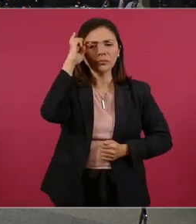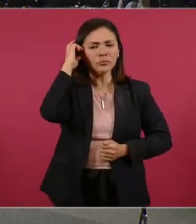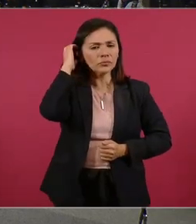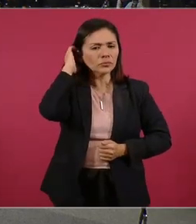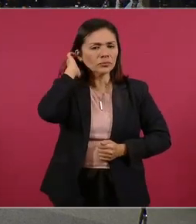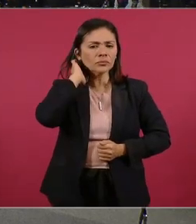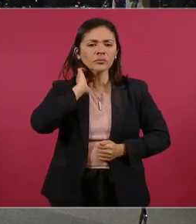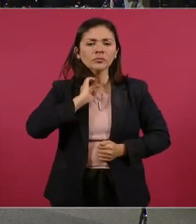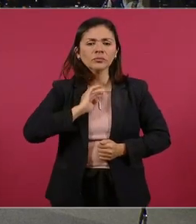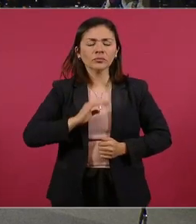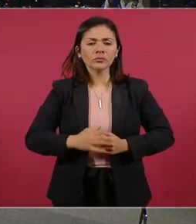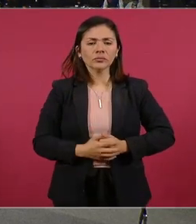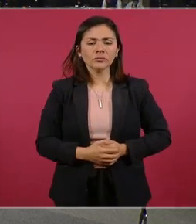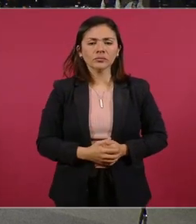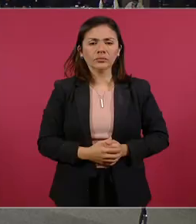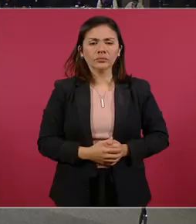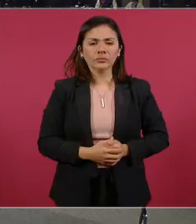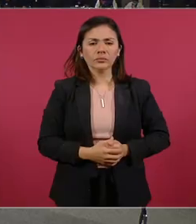Un tutupiche.